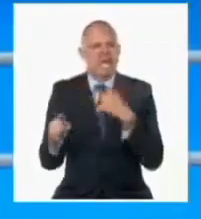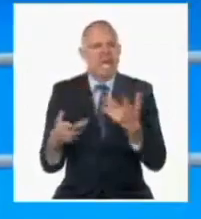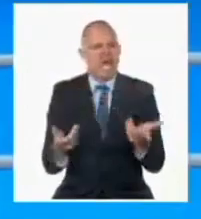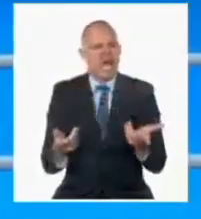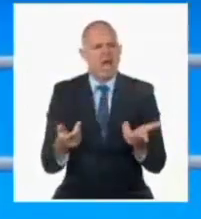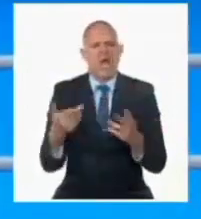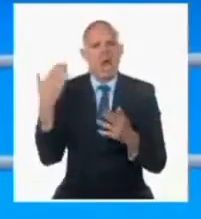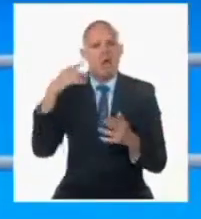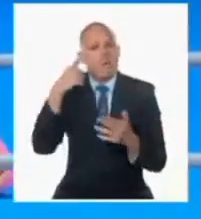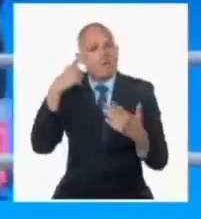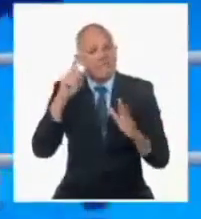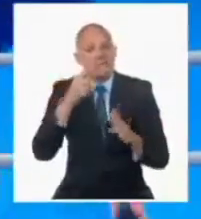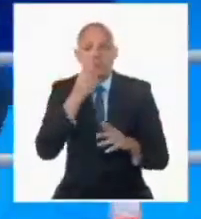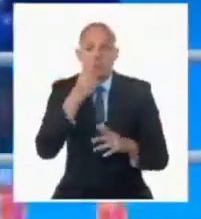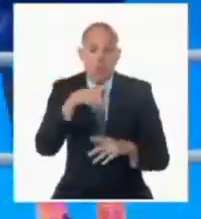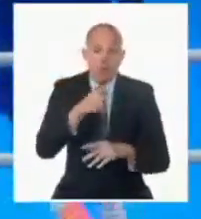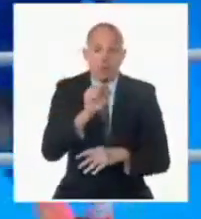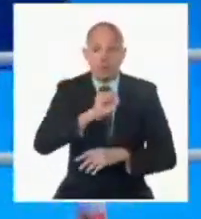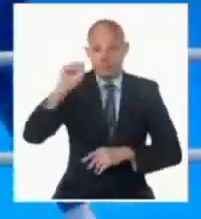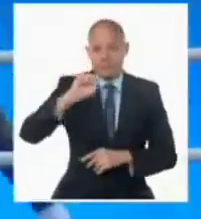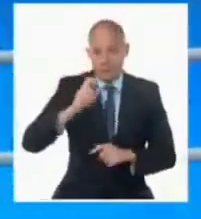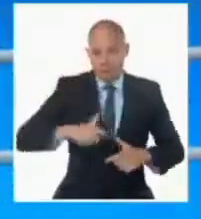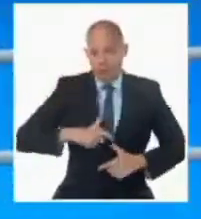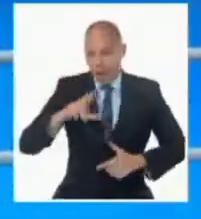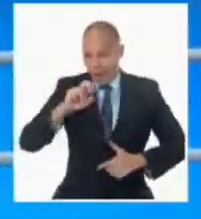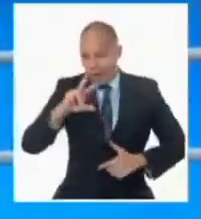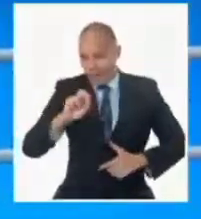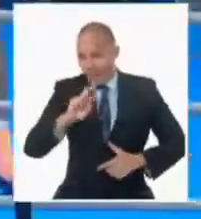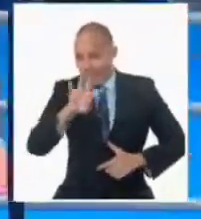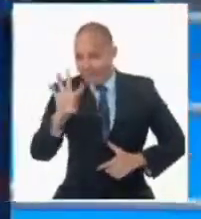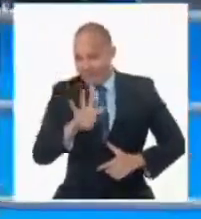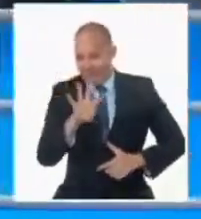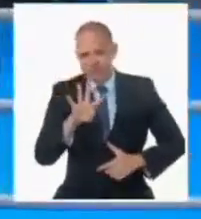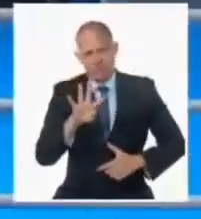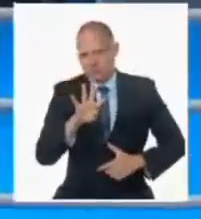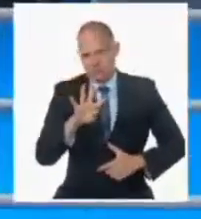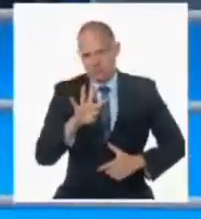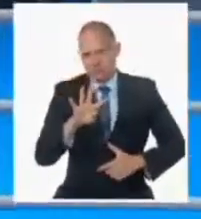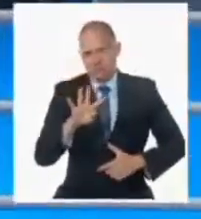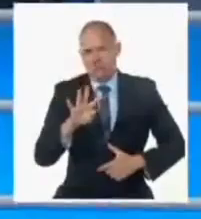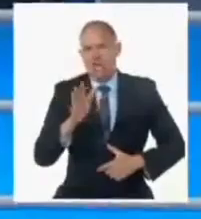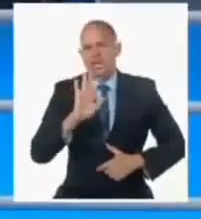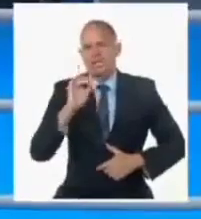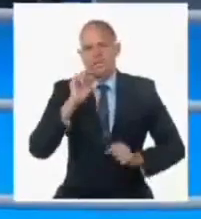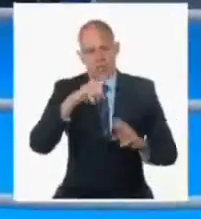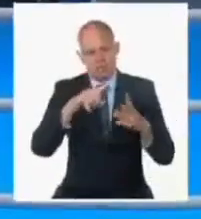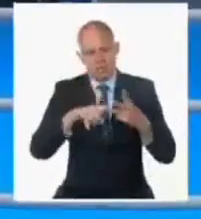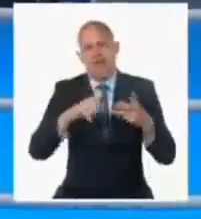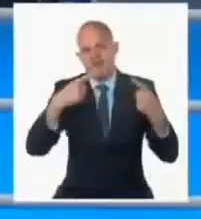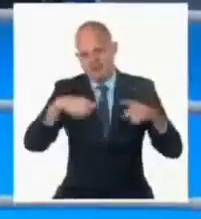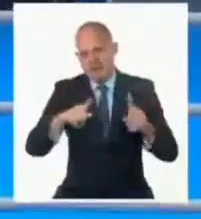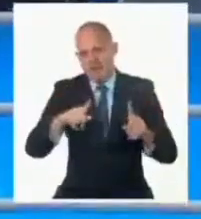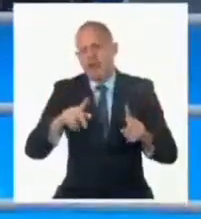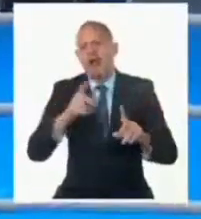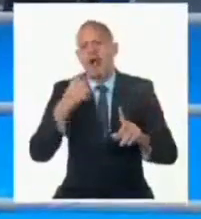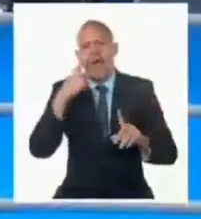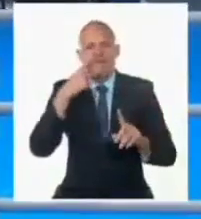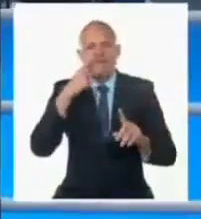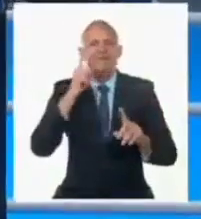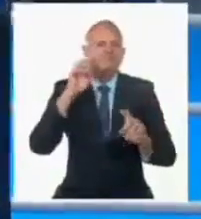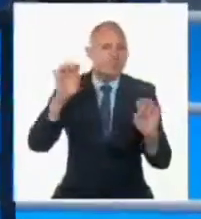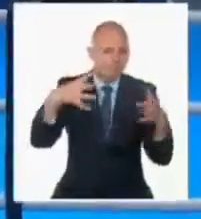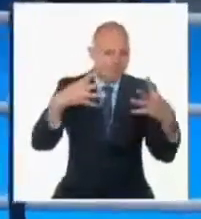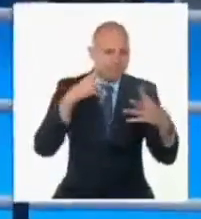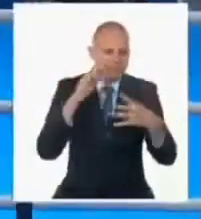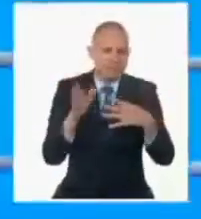oro. Avanzaron a finales Erislandi Álvarez, Julio César La Cruz y Fernando Arzola, al tiempo que quedaron en medallas de